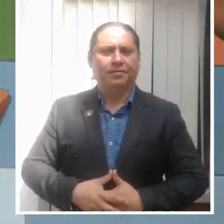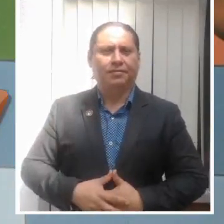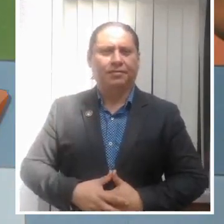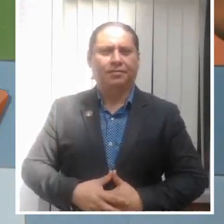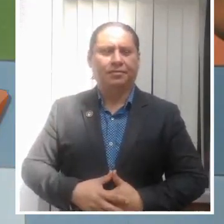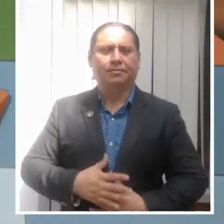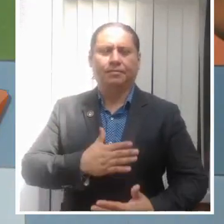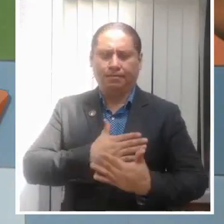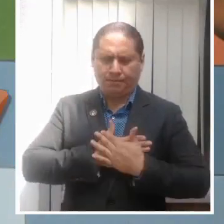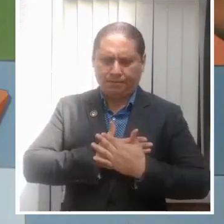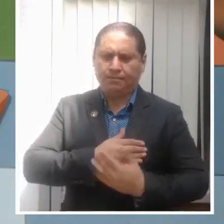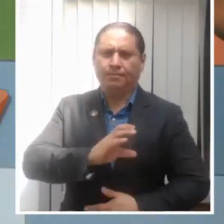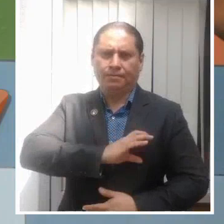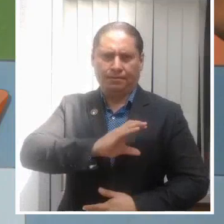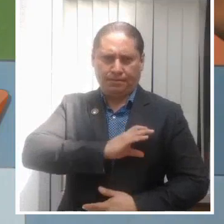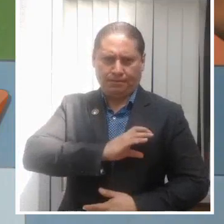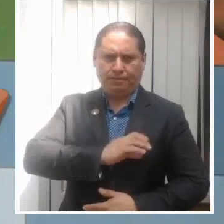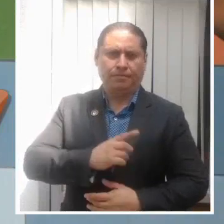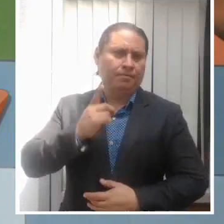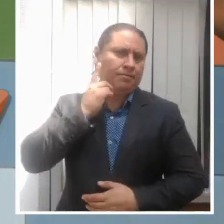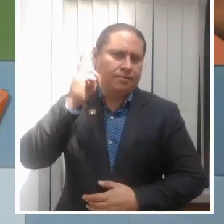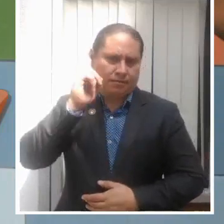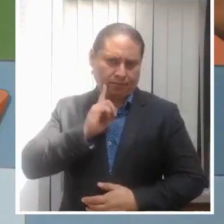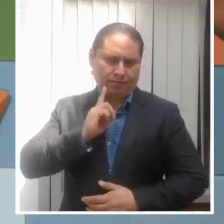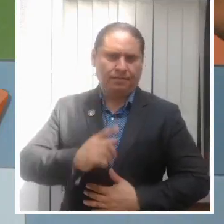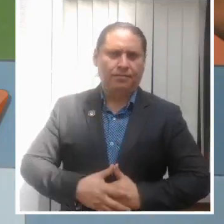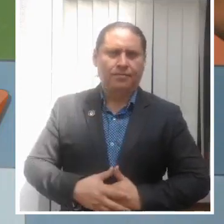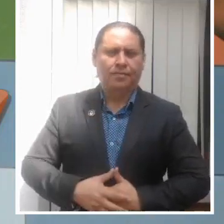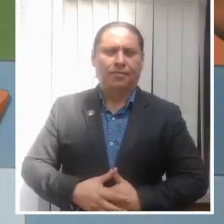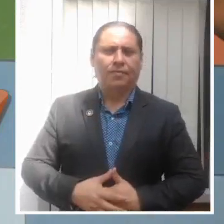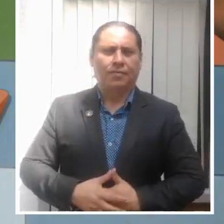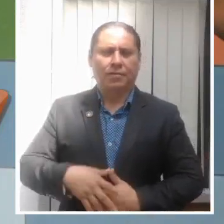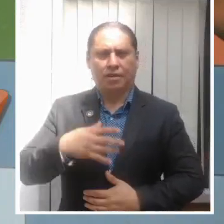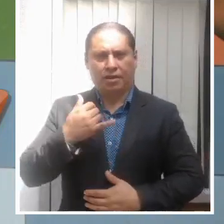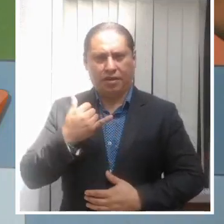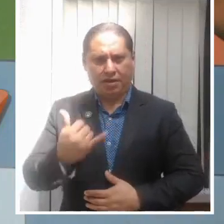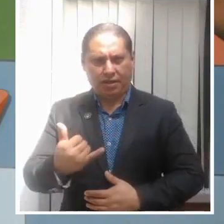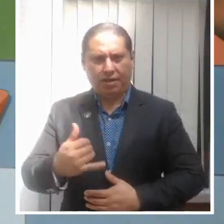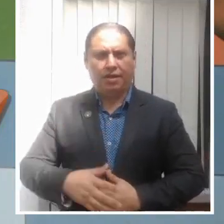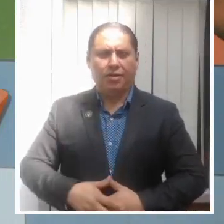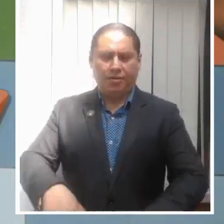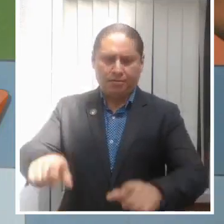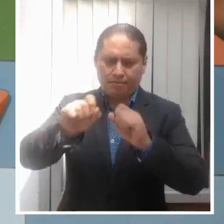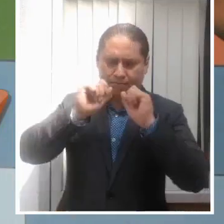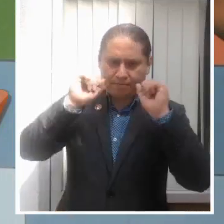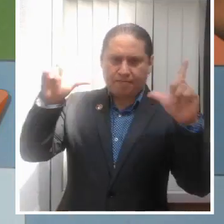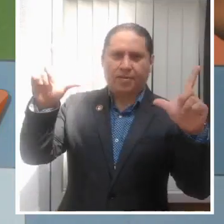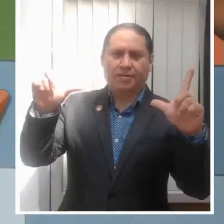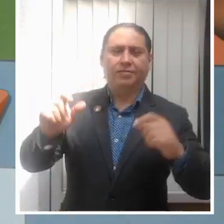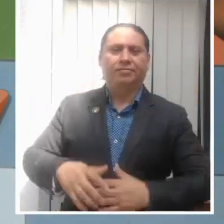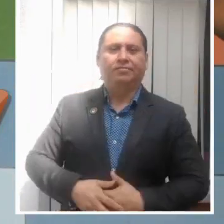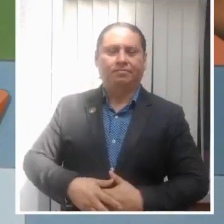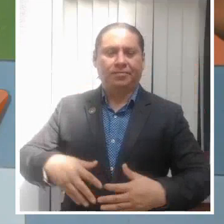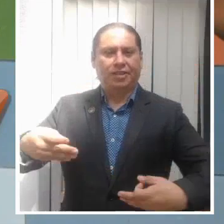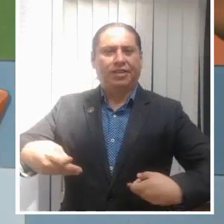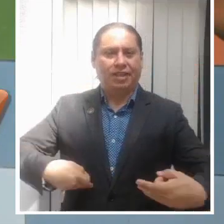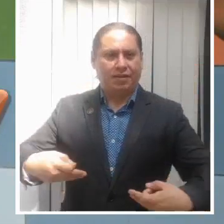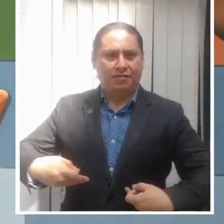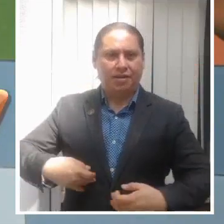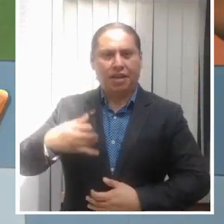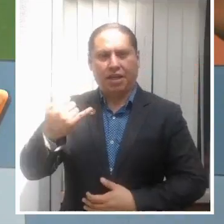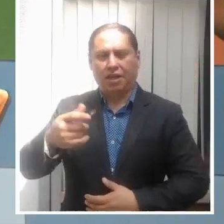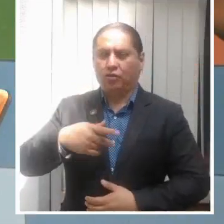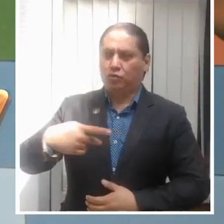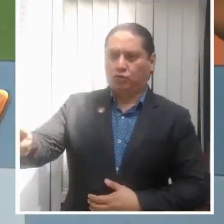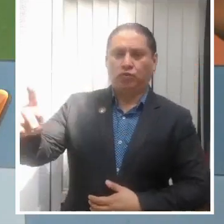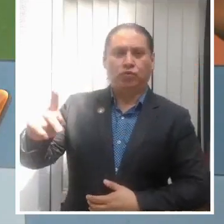Reitero mi afecto por mi compañera legisladora y mi condición de admirador de su obra y de su